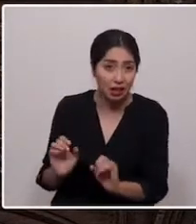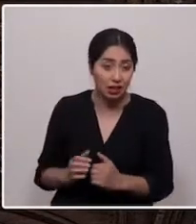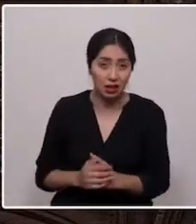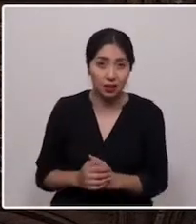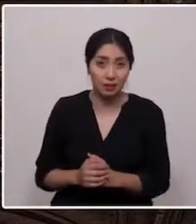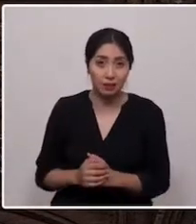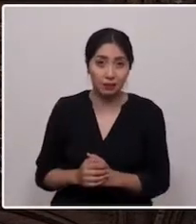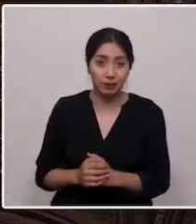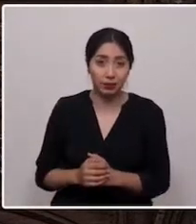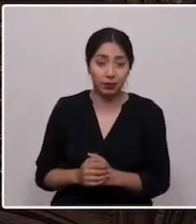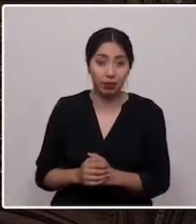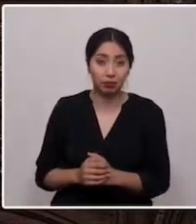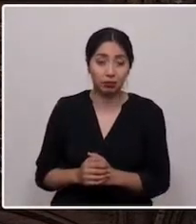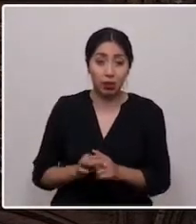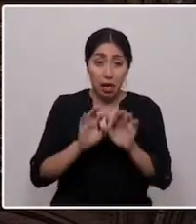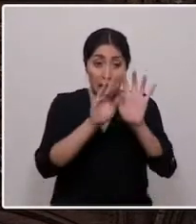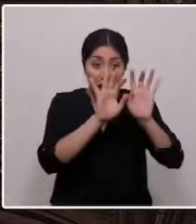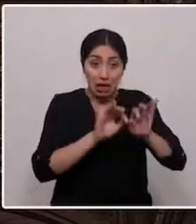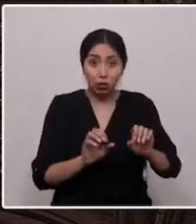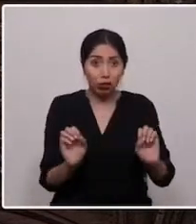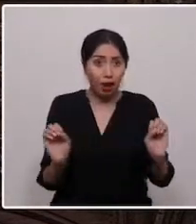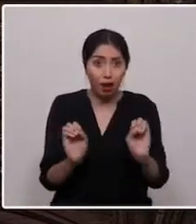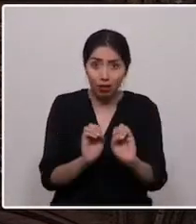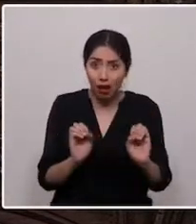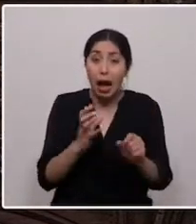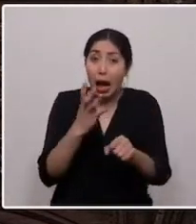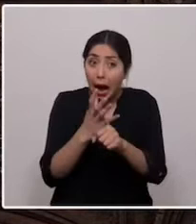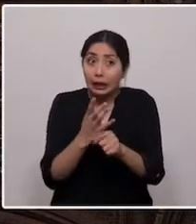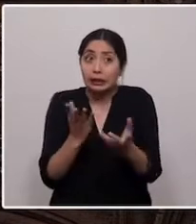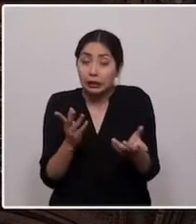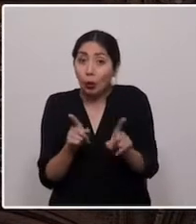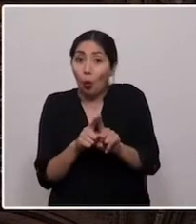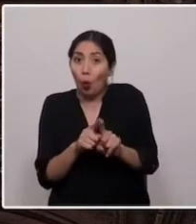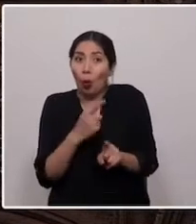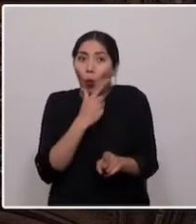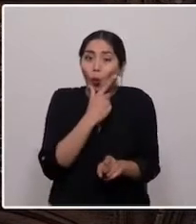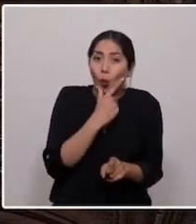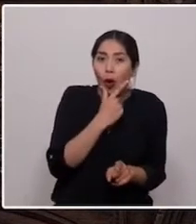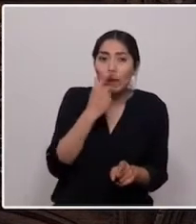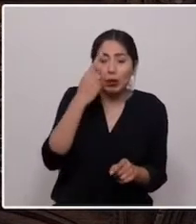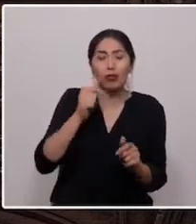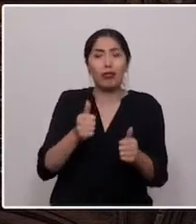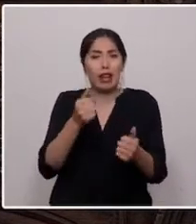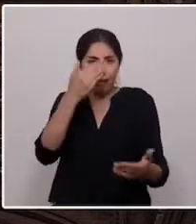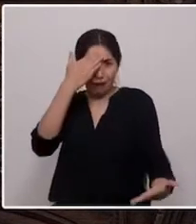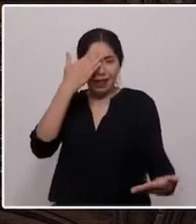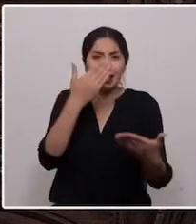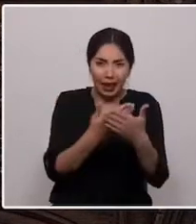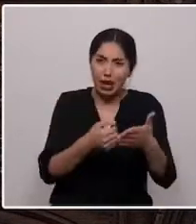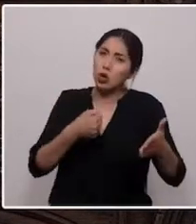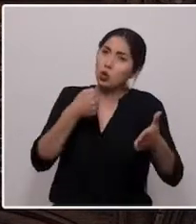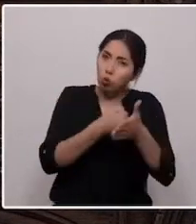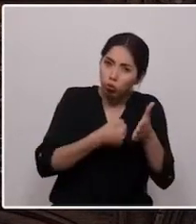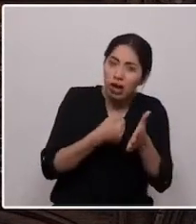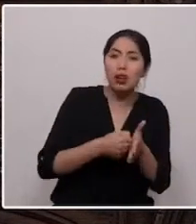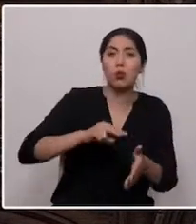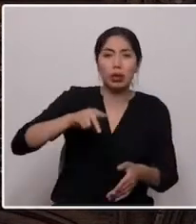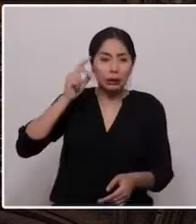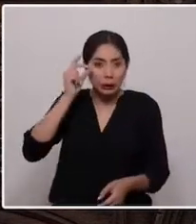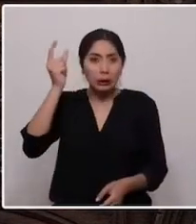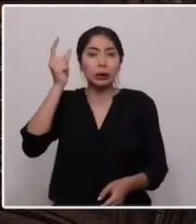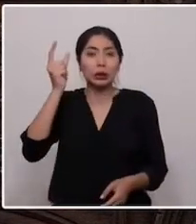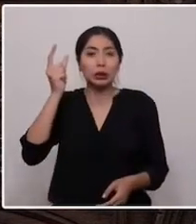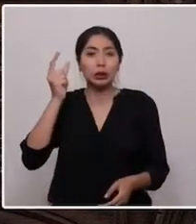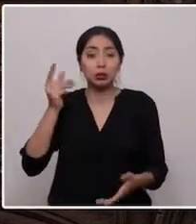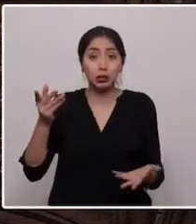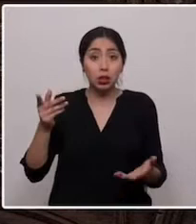Nada está escrito, habrán riesgos e incertidumbres, pero vale la pena enfrentarlos y luchar por nuestras convicciones. Si no fuese por los